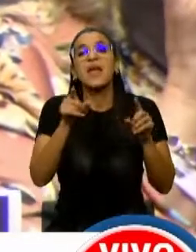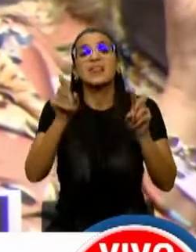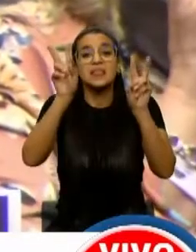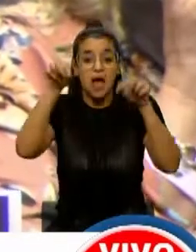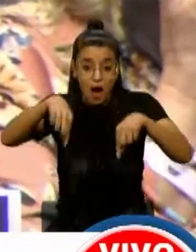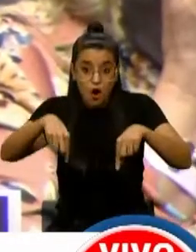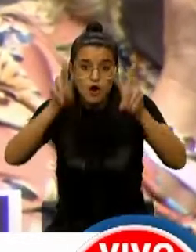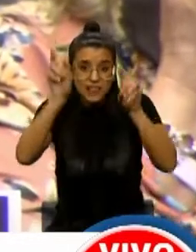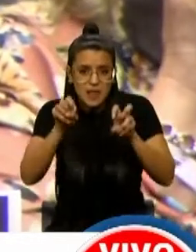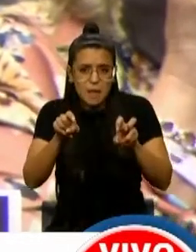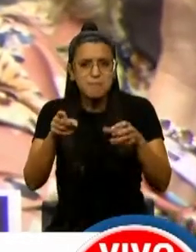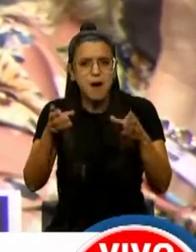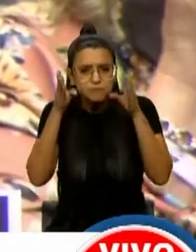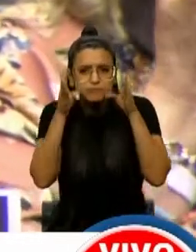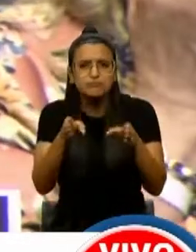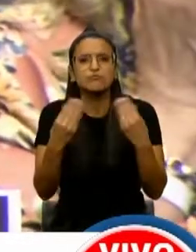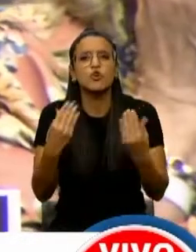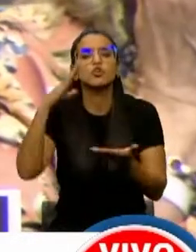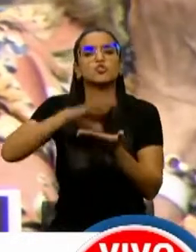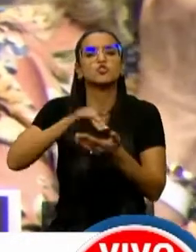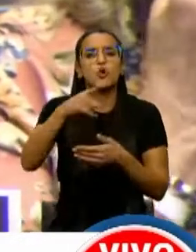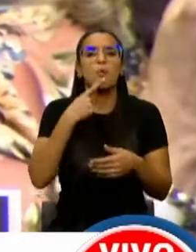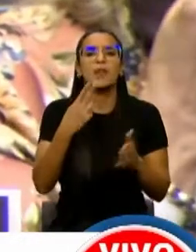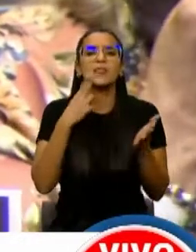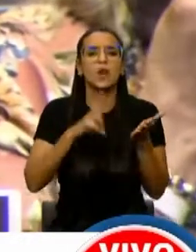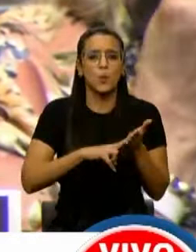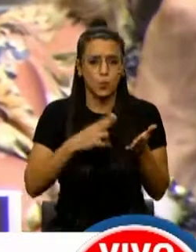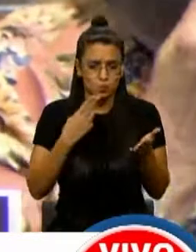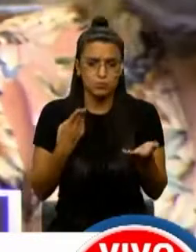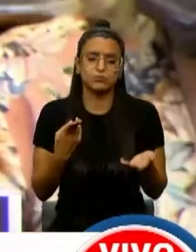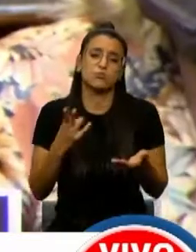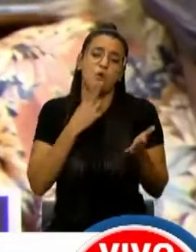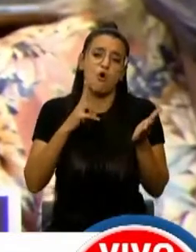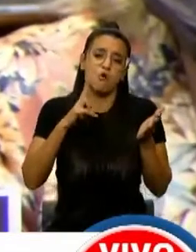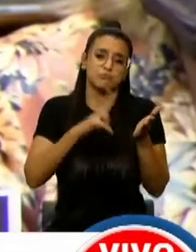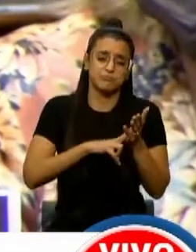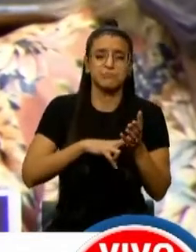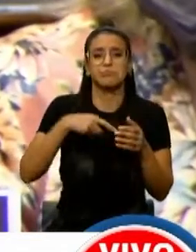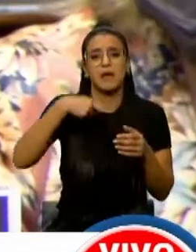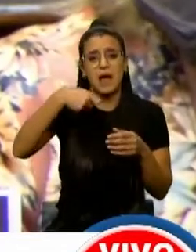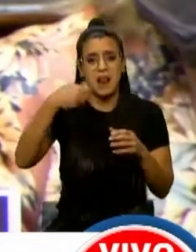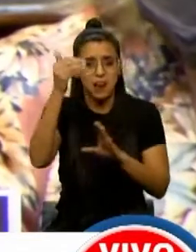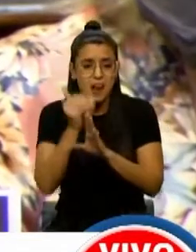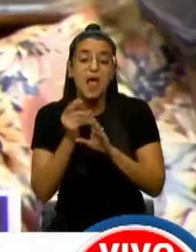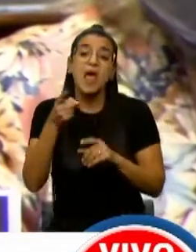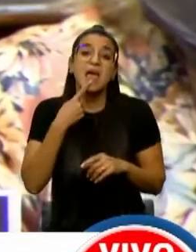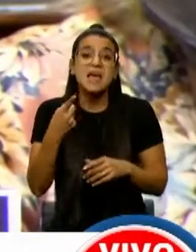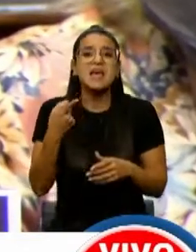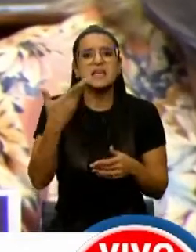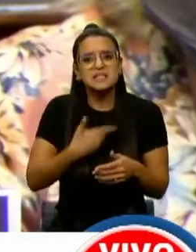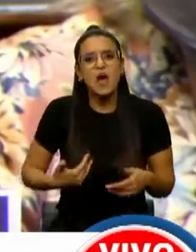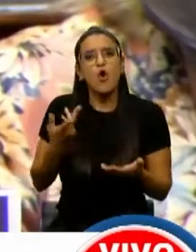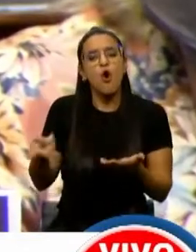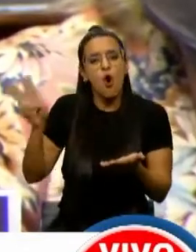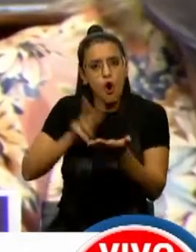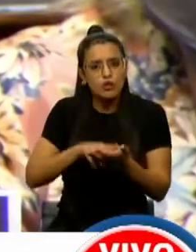particular, estamos atacando un tema que tiene que ver con carácter tributario, o sea, un costo fiscal que el Estado, nuevamente interviniendo